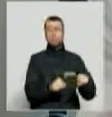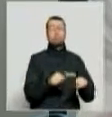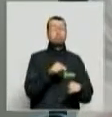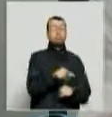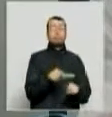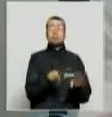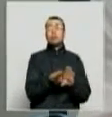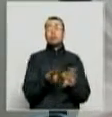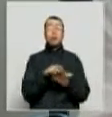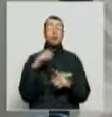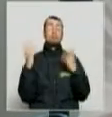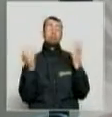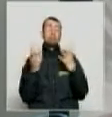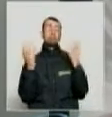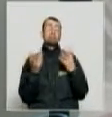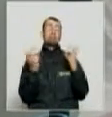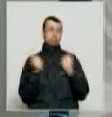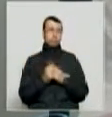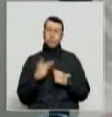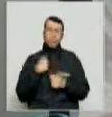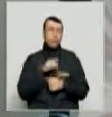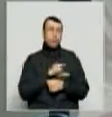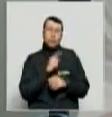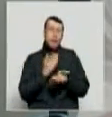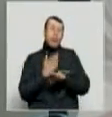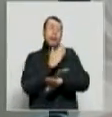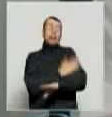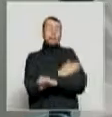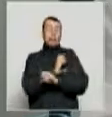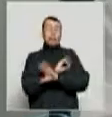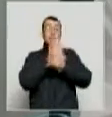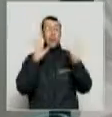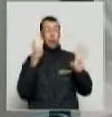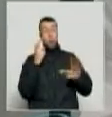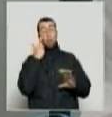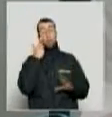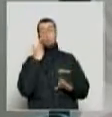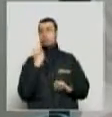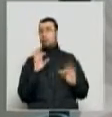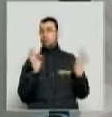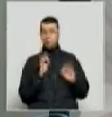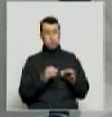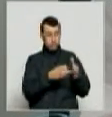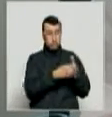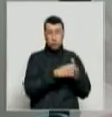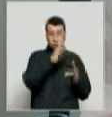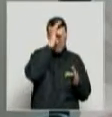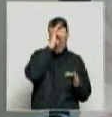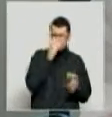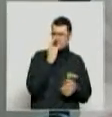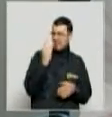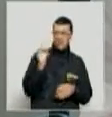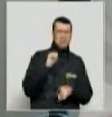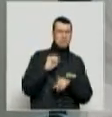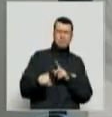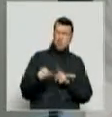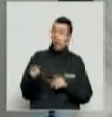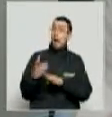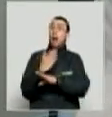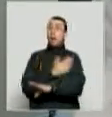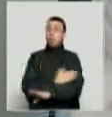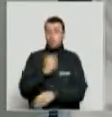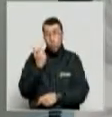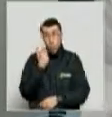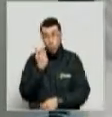Porque nosotros no tenemos una conciencia clara de la prevención. A las EPS poco les interesa. Ellos necesitan